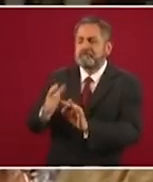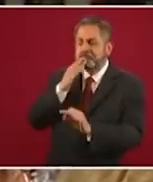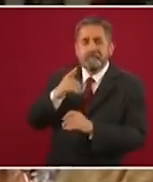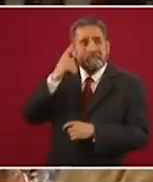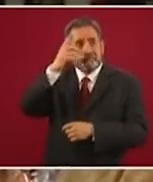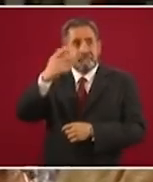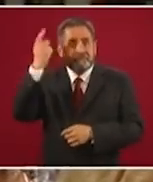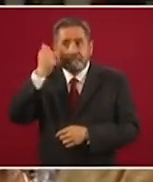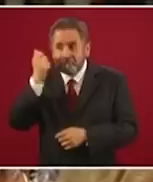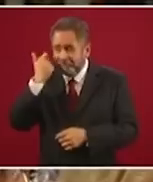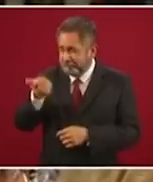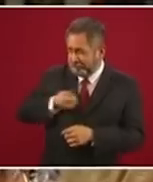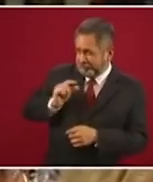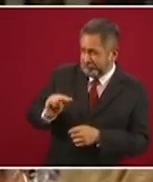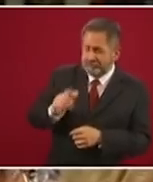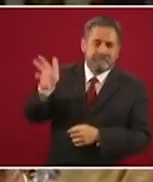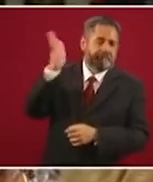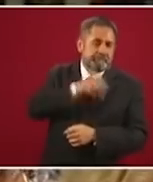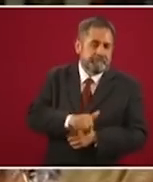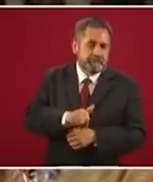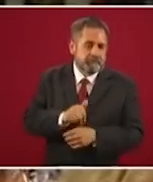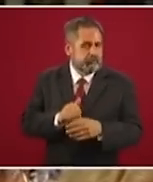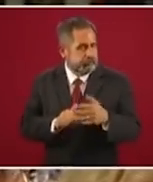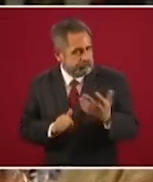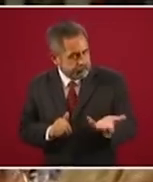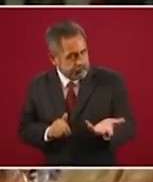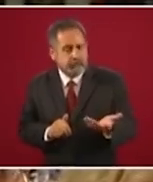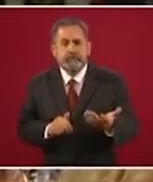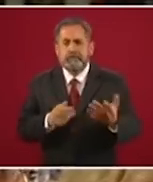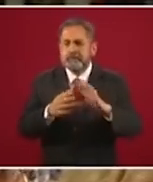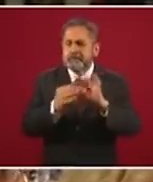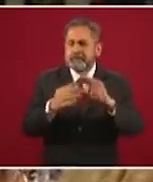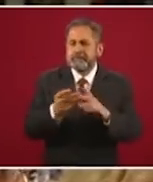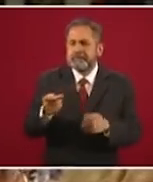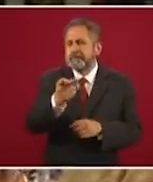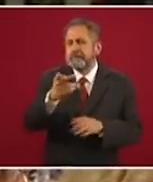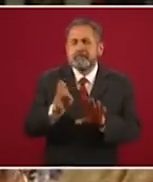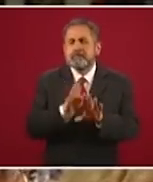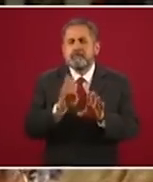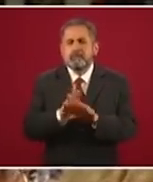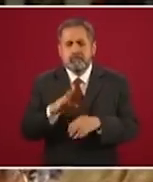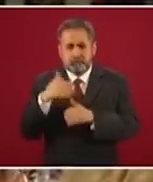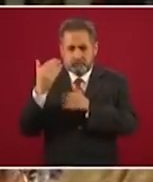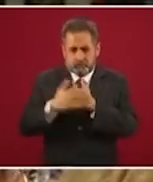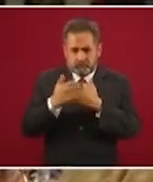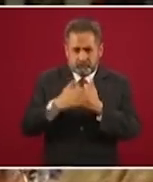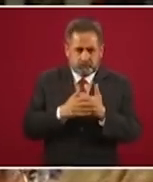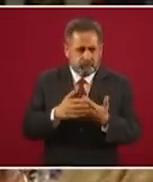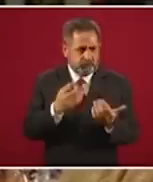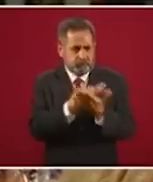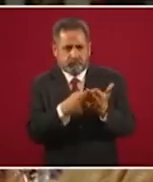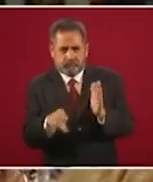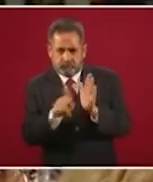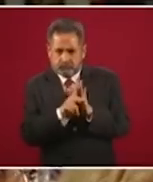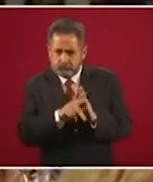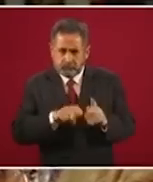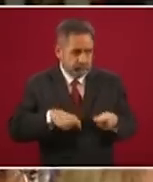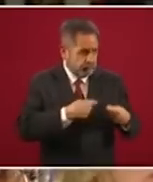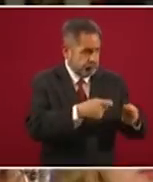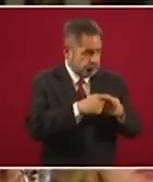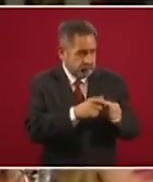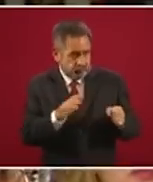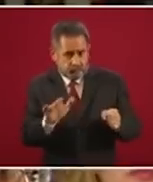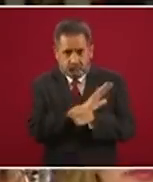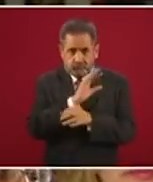retiro. La pregunta en particular sobre este tema es, bueno, ¿qué tan cerca estamos de que se cubran las plazas y qué se tiene que hacer?